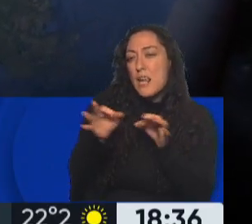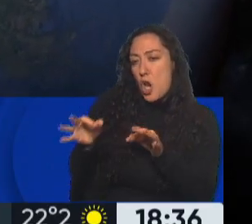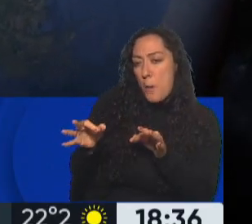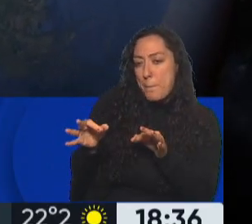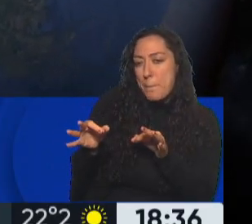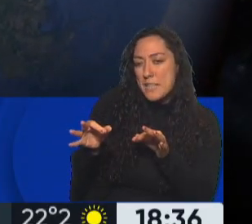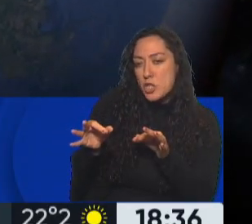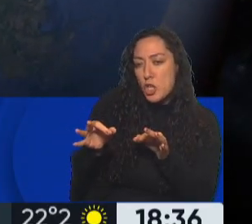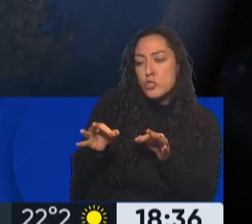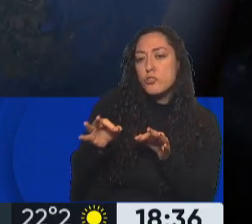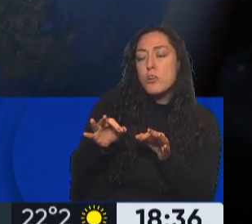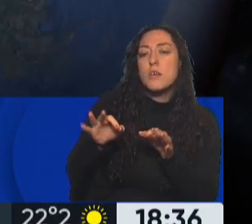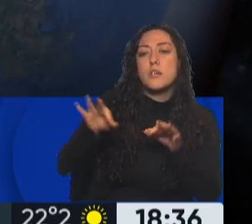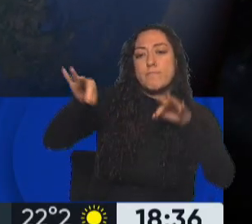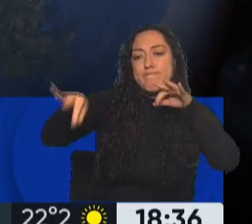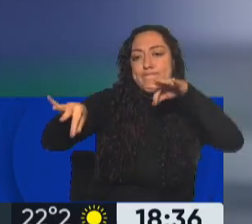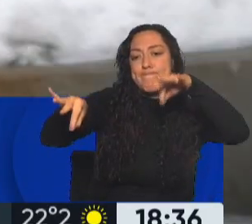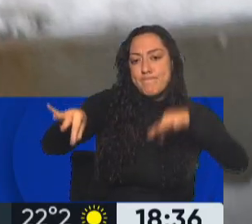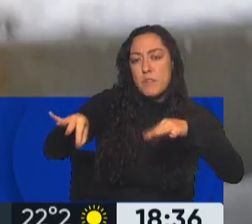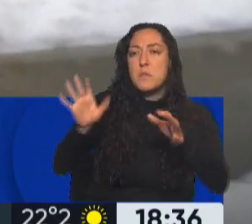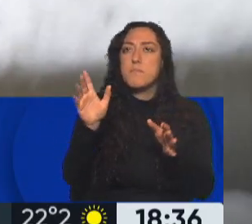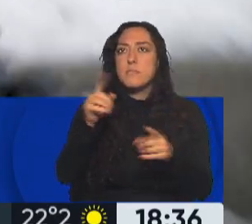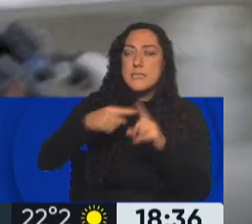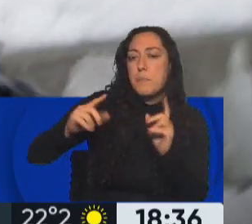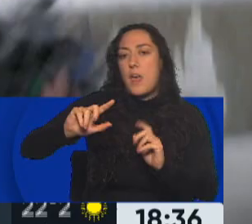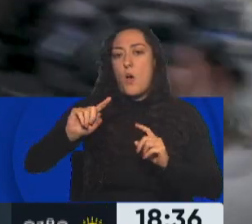en un régimen de semi-autonomía.